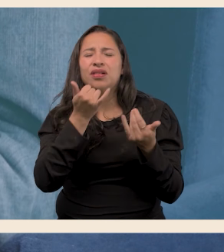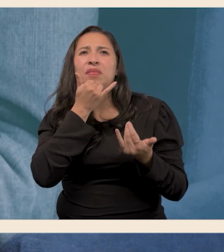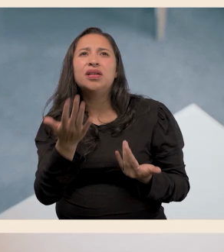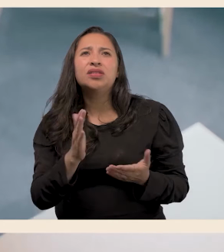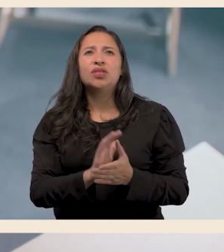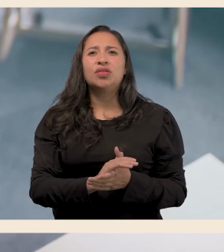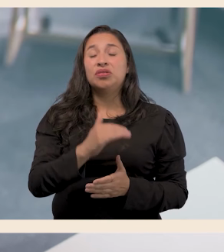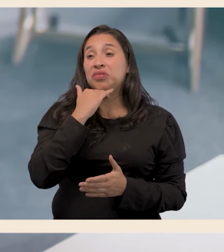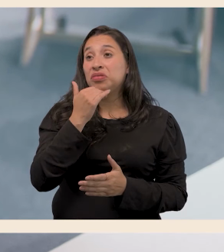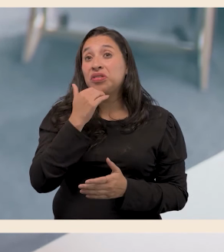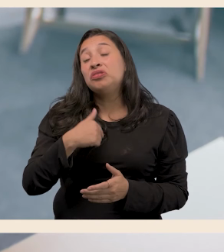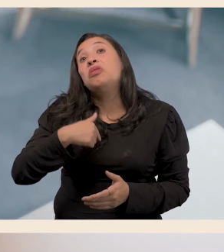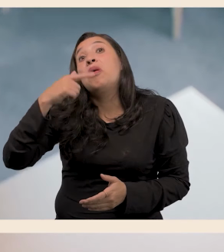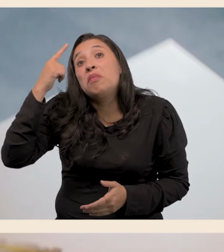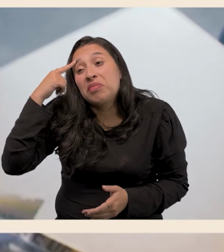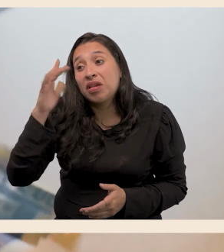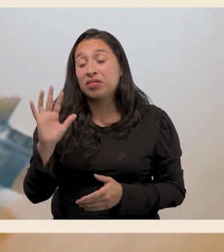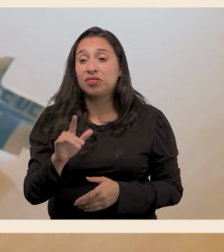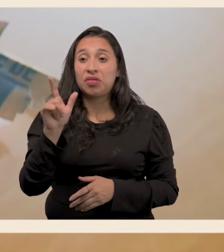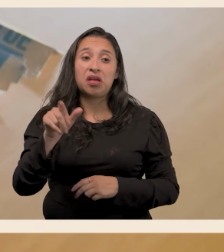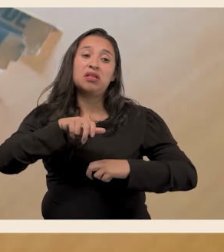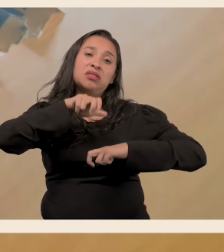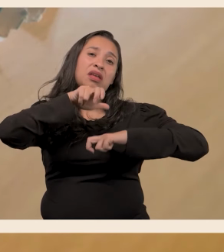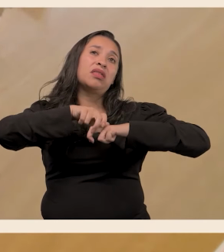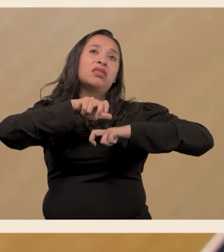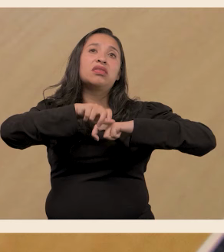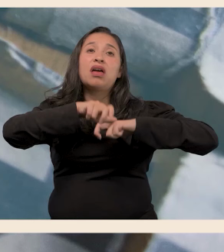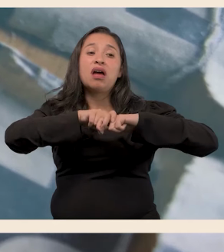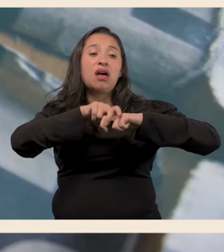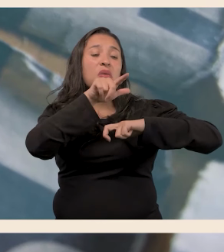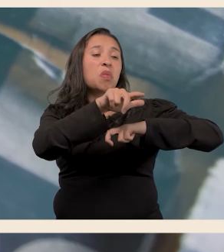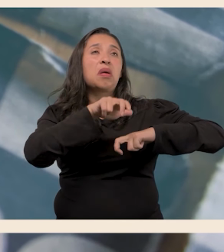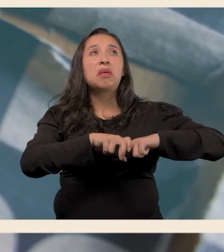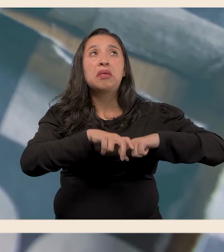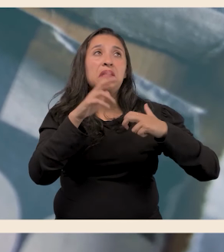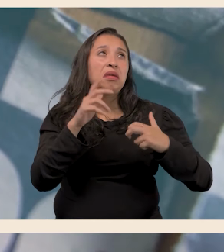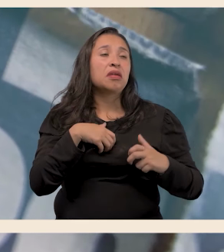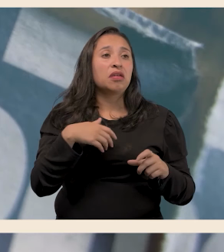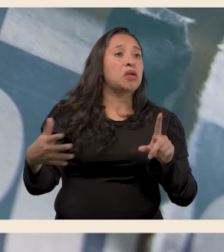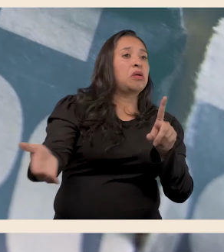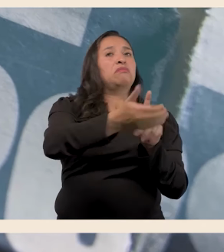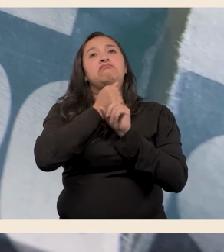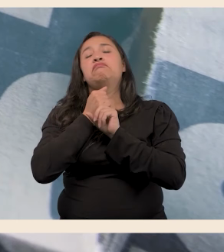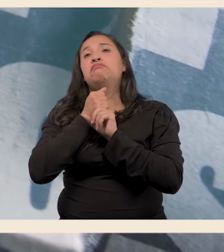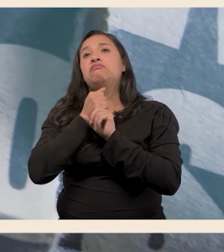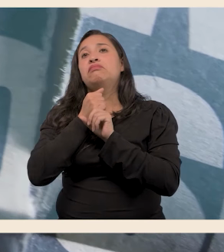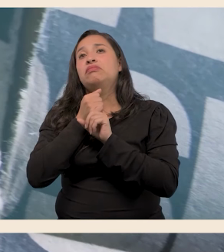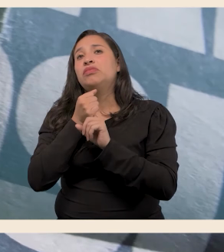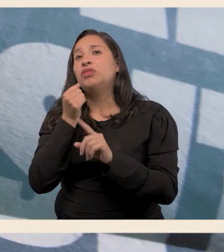Pienso yo, lo vieron por ahí sentado, lo cogieron, no,